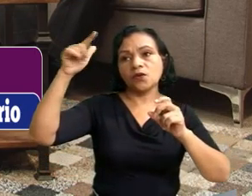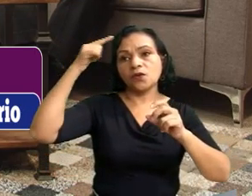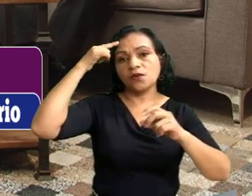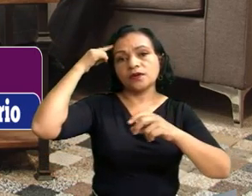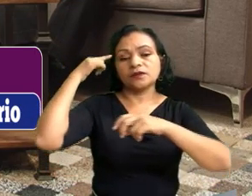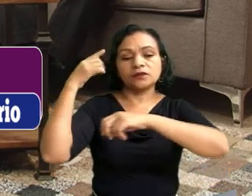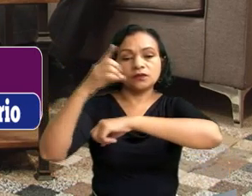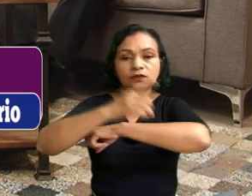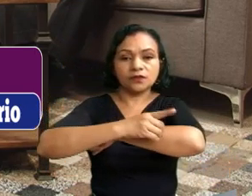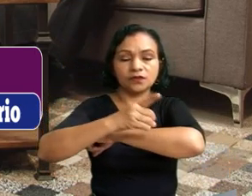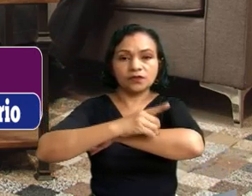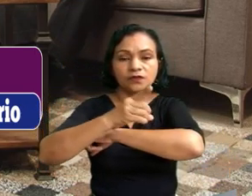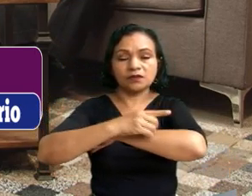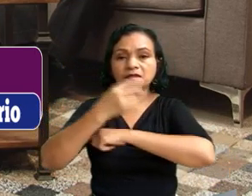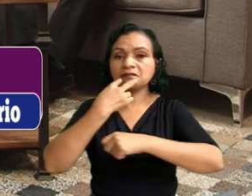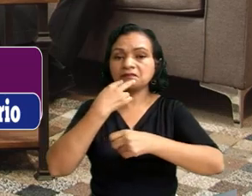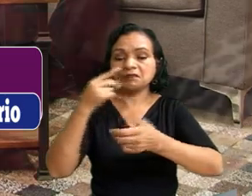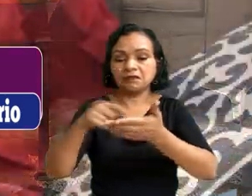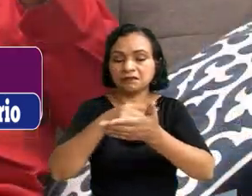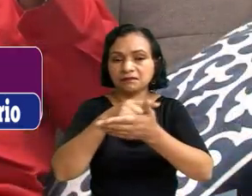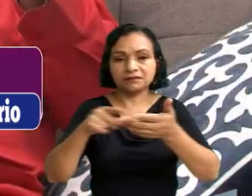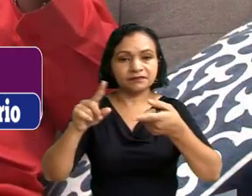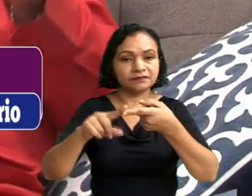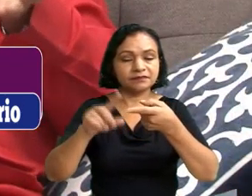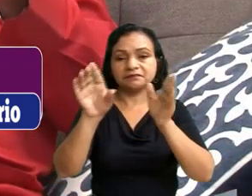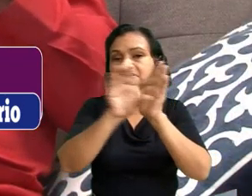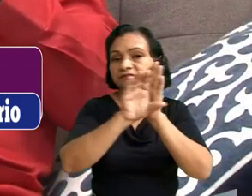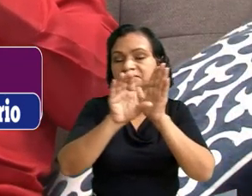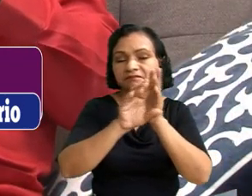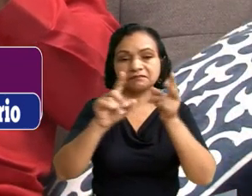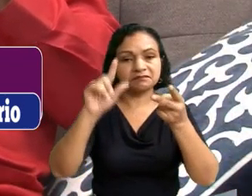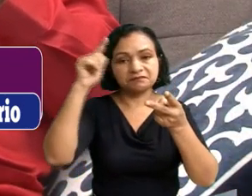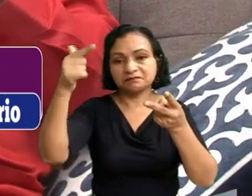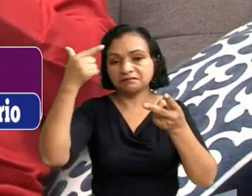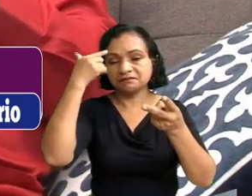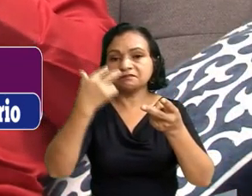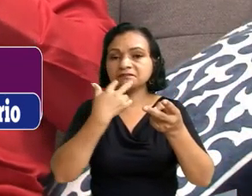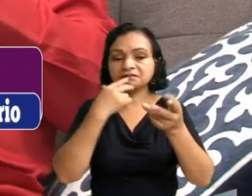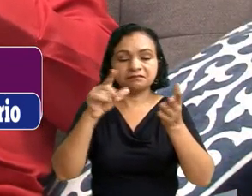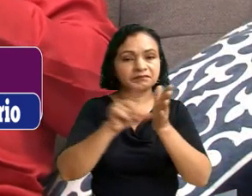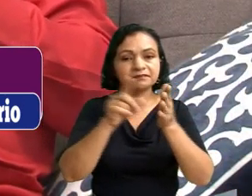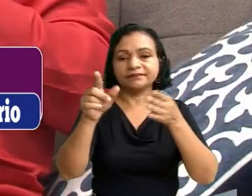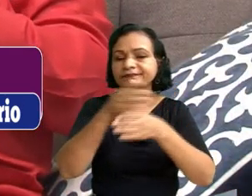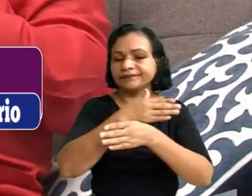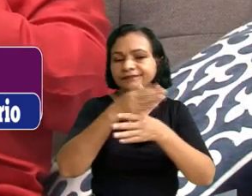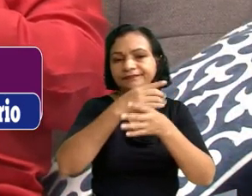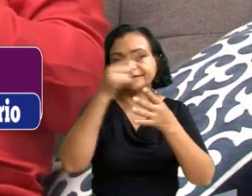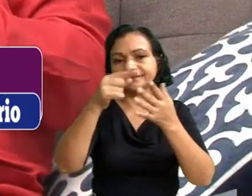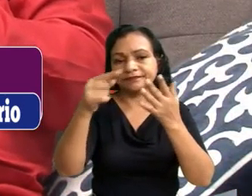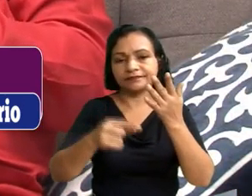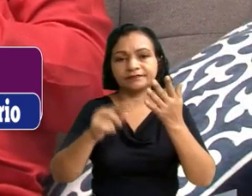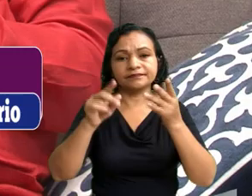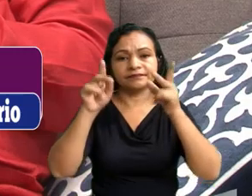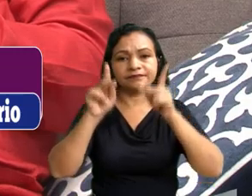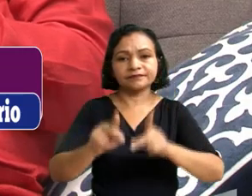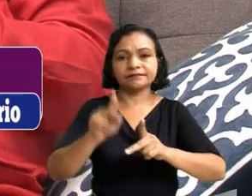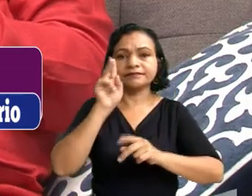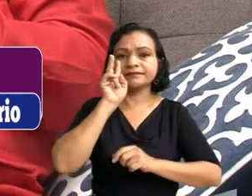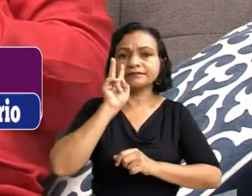gobierno constitucional es un gobierno que no es legítimo etc está bien así